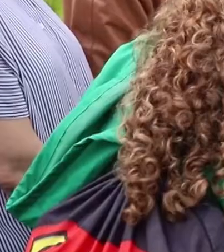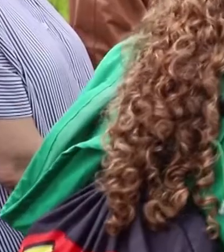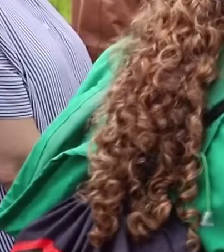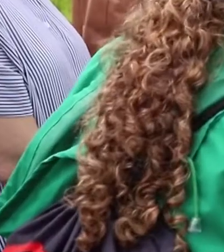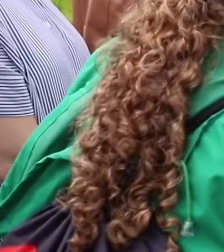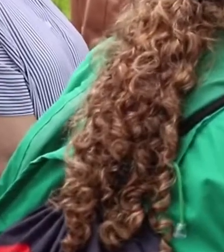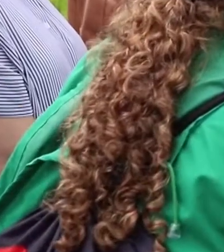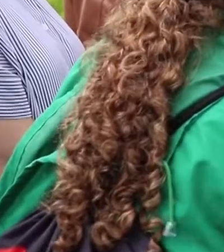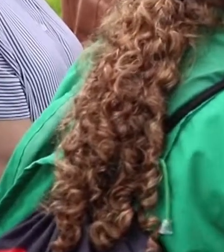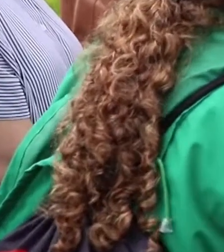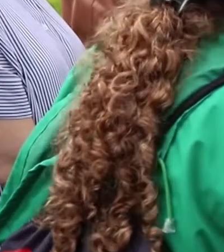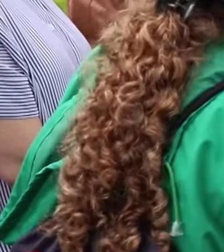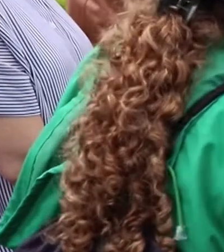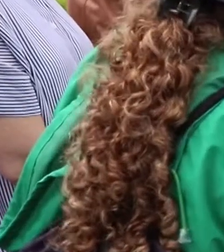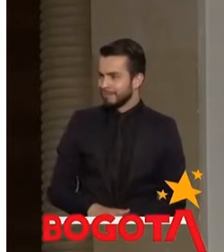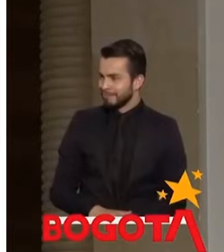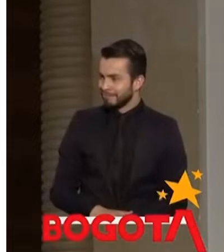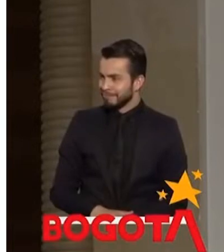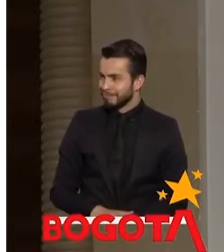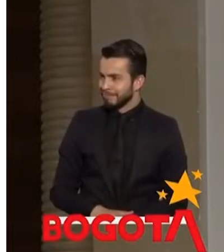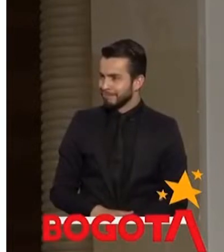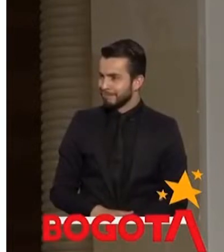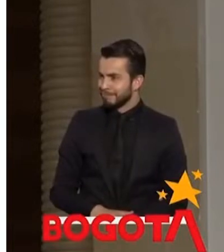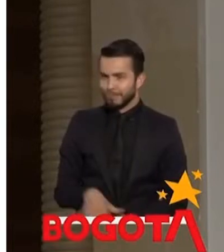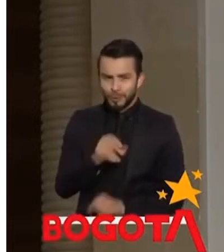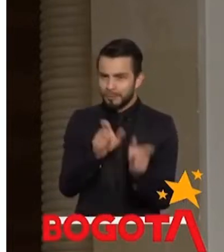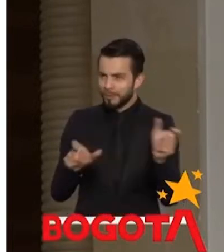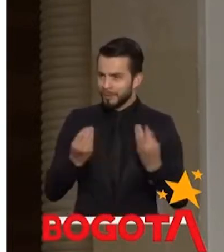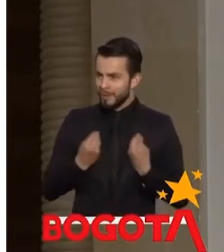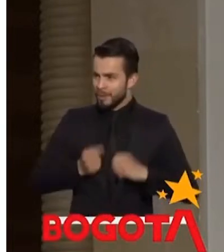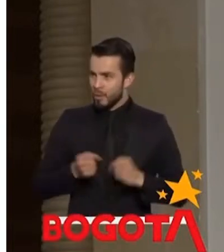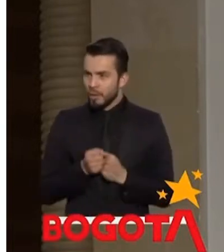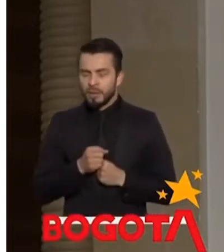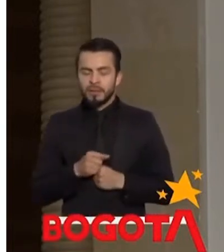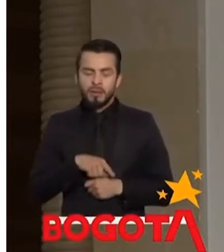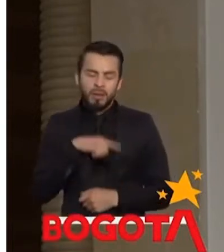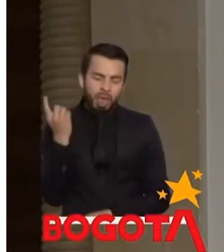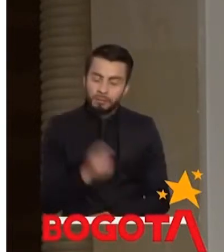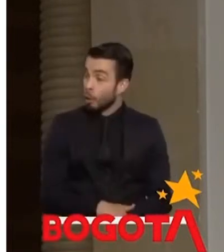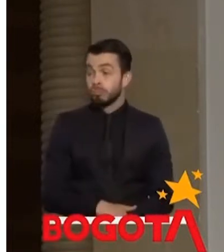Es una ciudad de gente que no se rinde, que aprende rápido,